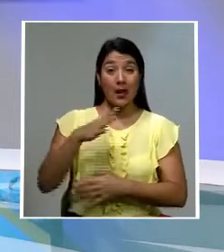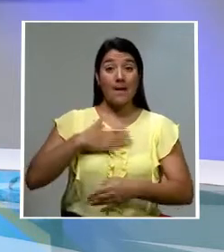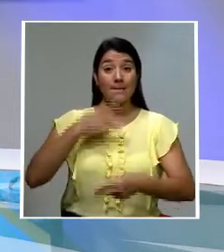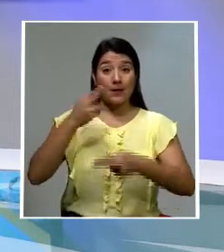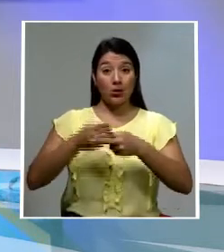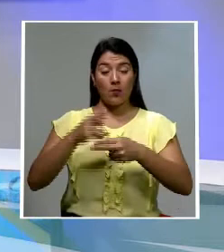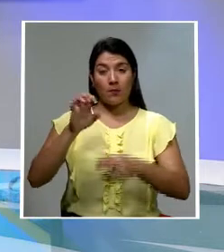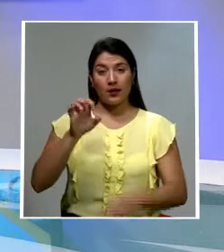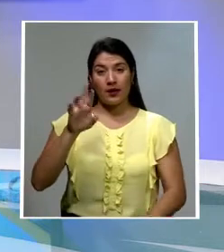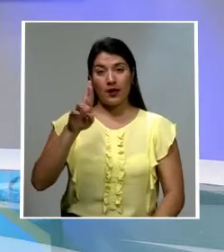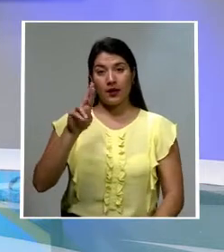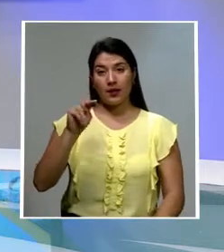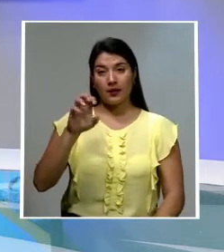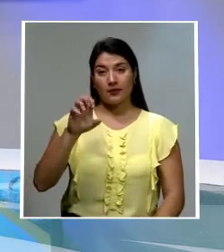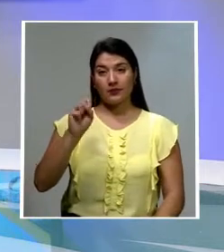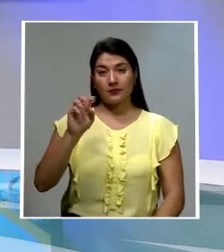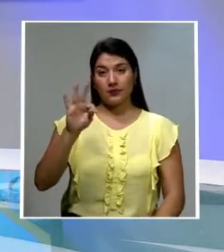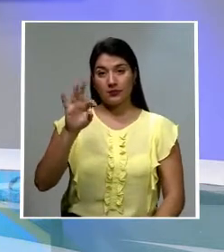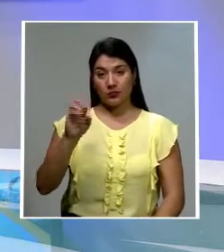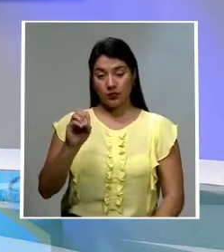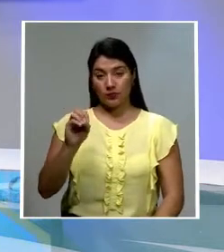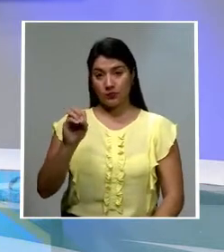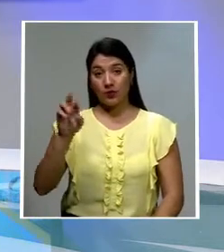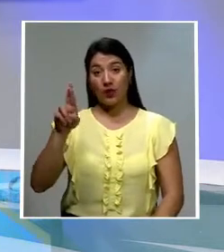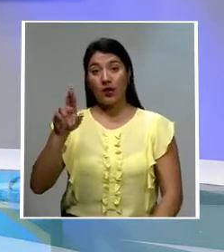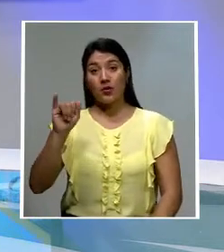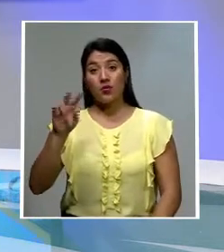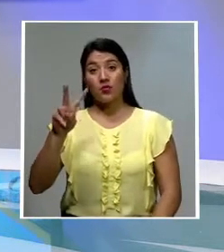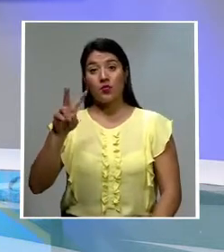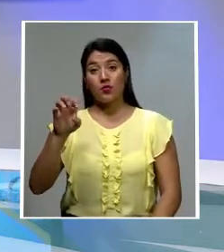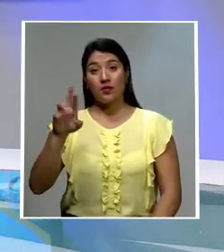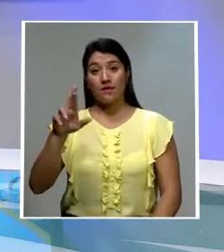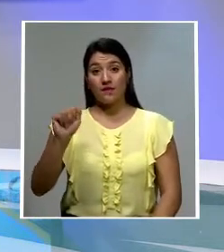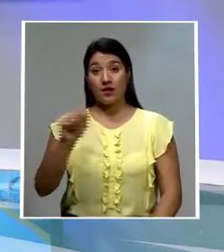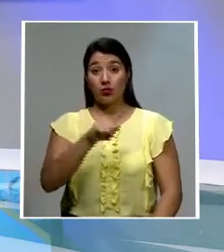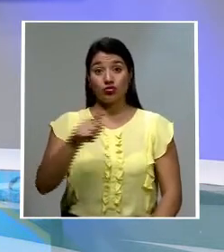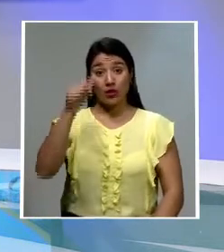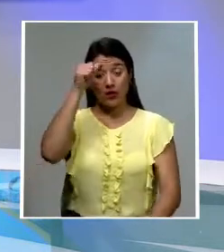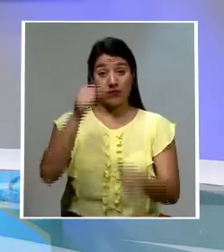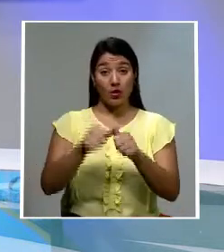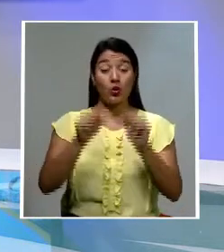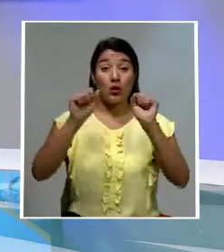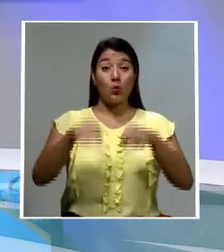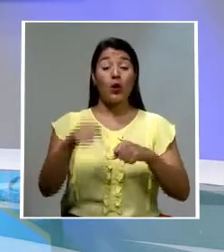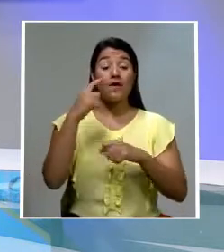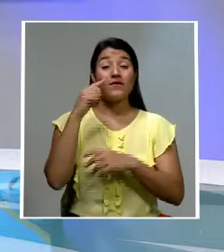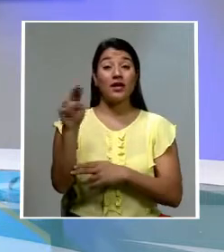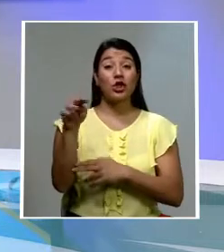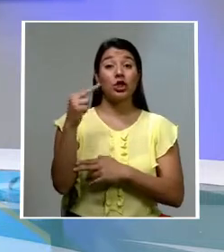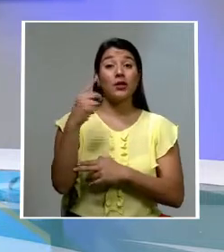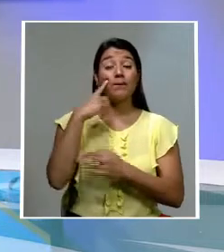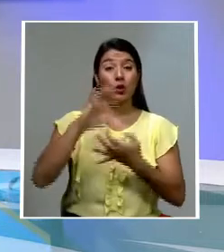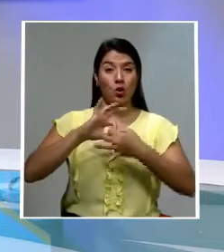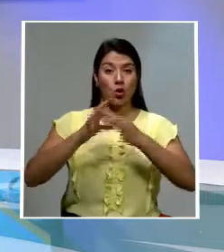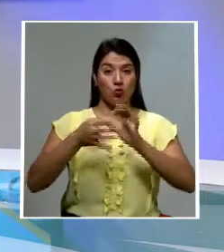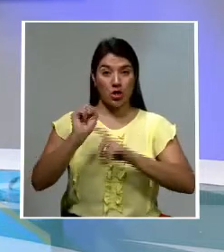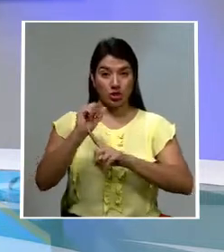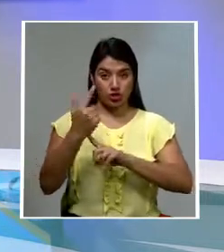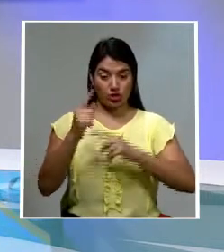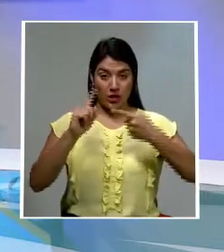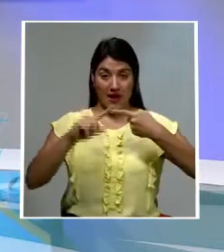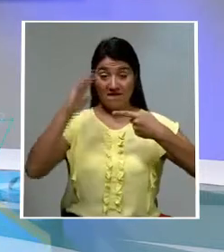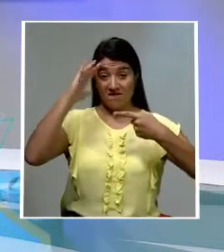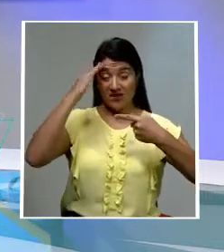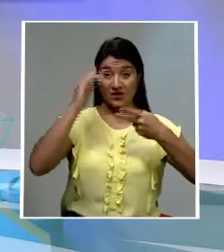Soy Ernesto Rivera. Recuerden que también pueden seguir estas noticias a través de nuestras redes sociales de Facebook